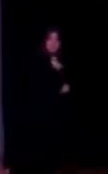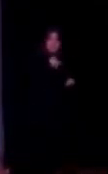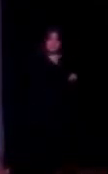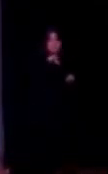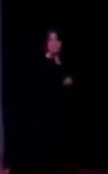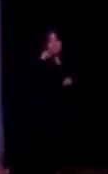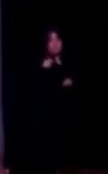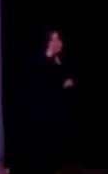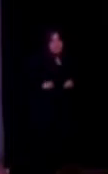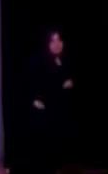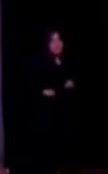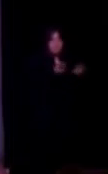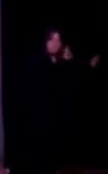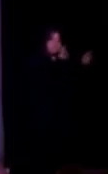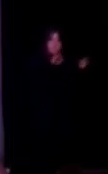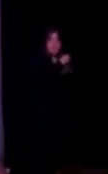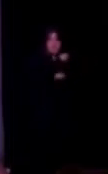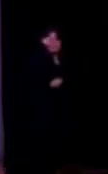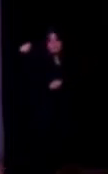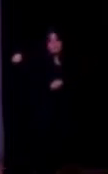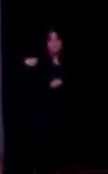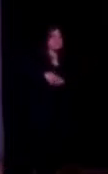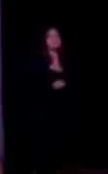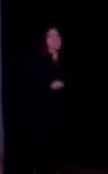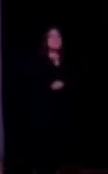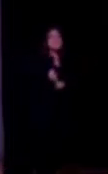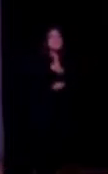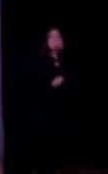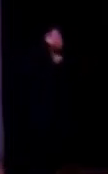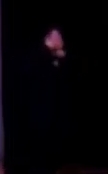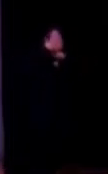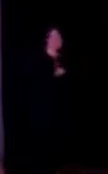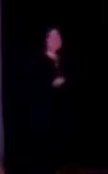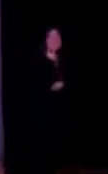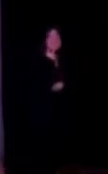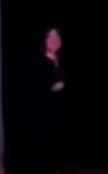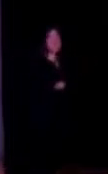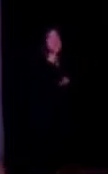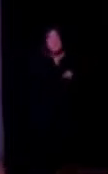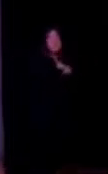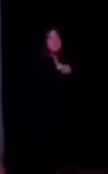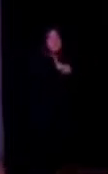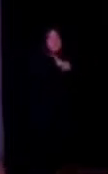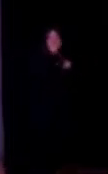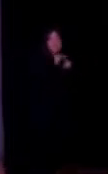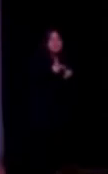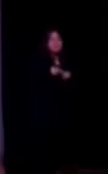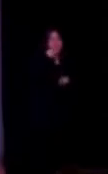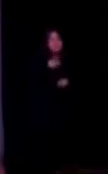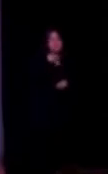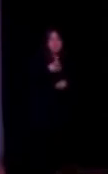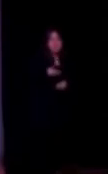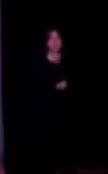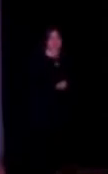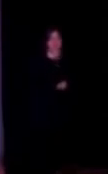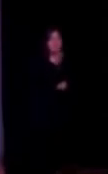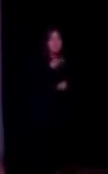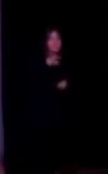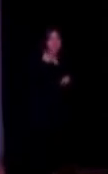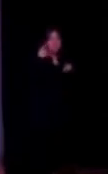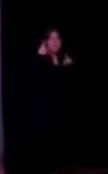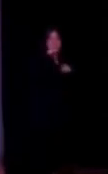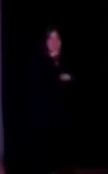él un quinto punto, como fuente clave de numerosas cuestiones altamente valoradas, valores cívicos, entornos para el cuidado de la infancia,